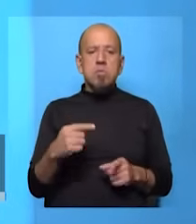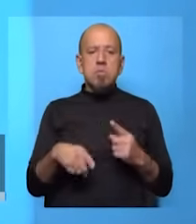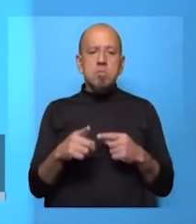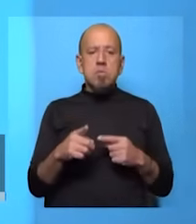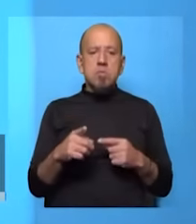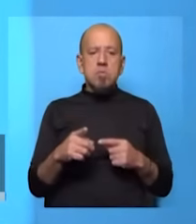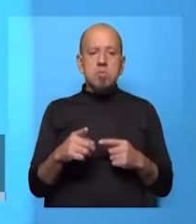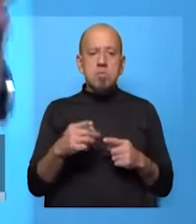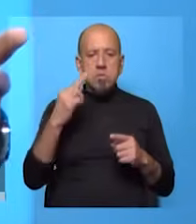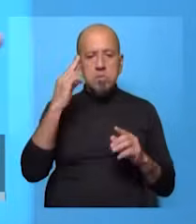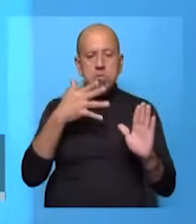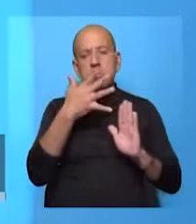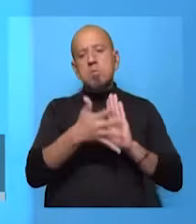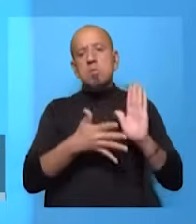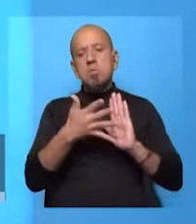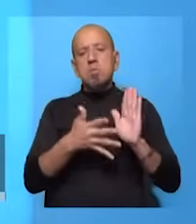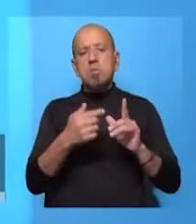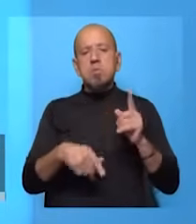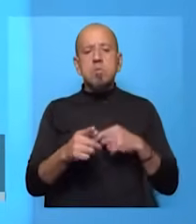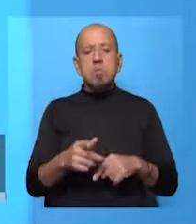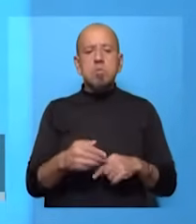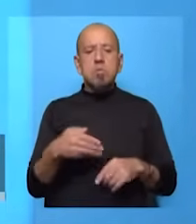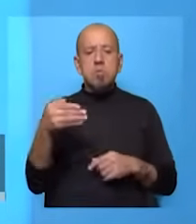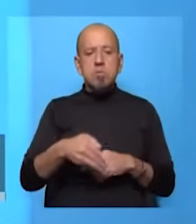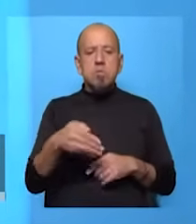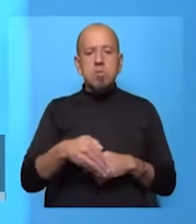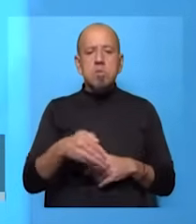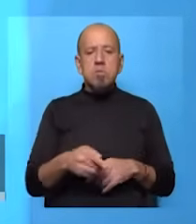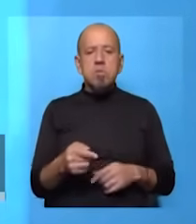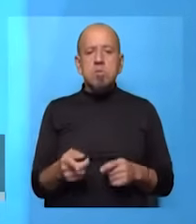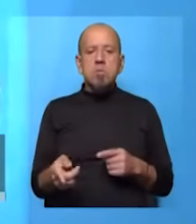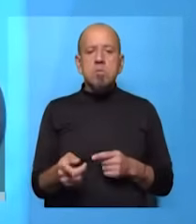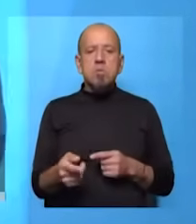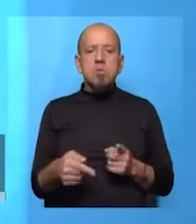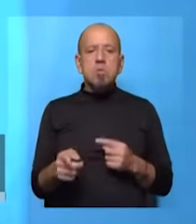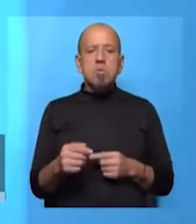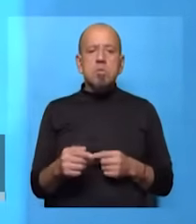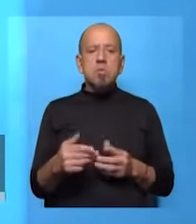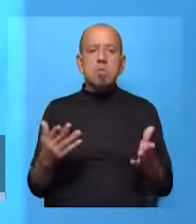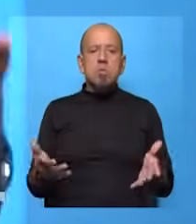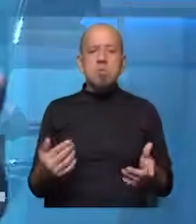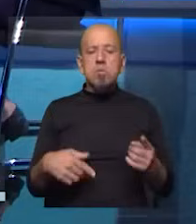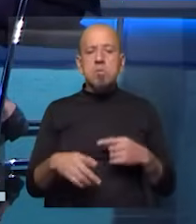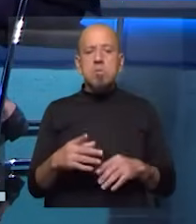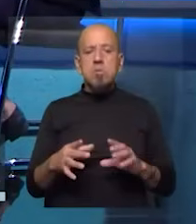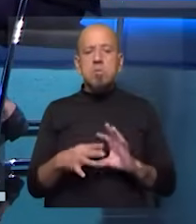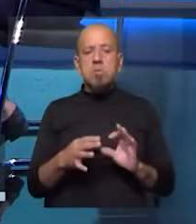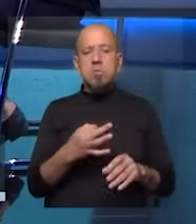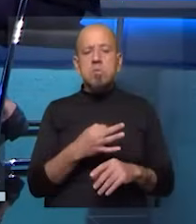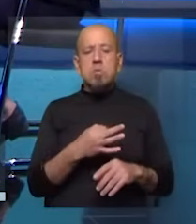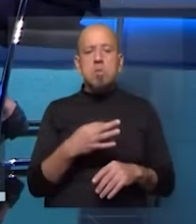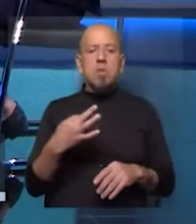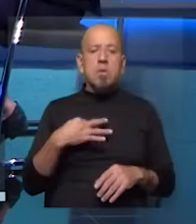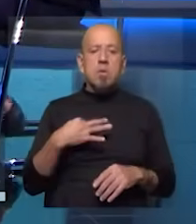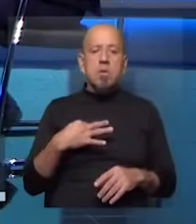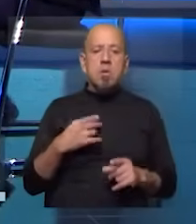mirada Nacional de lo Popular de la participación de la necesidad del reparto y la democratización de la vida de que los bienes